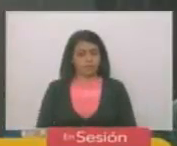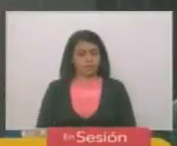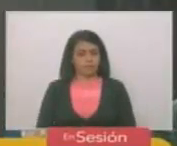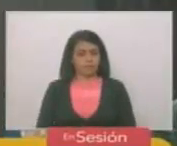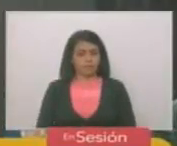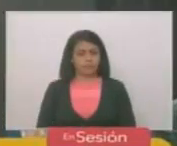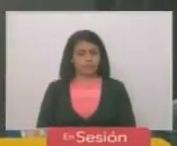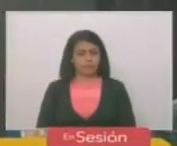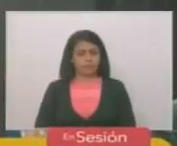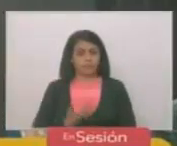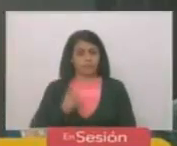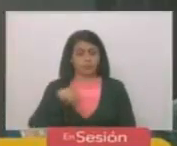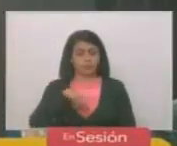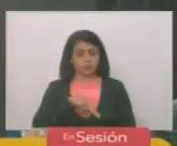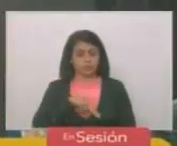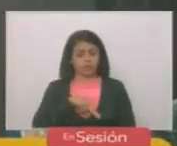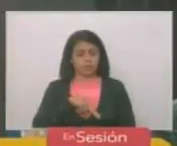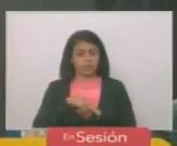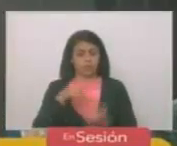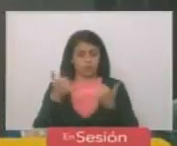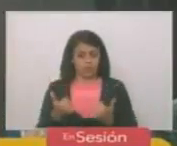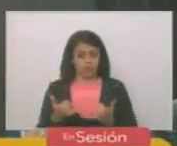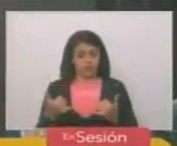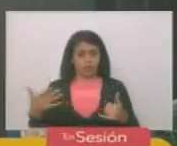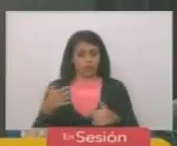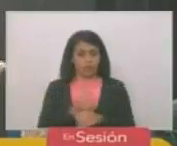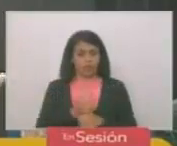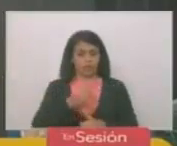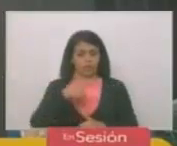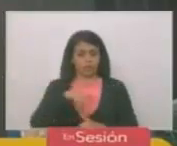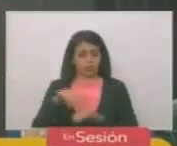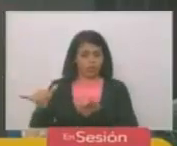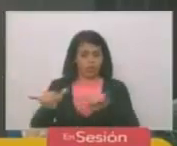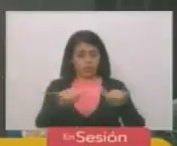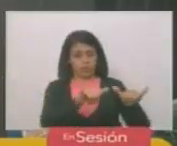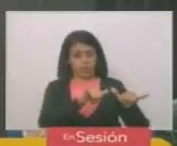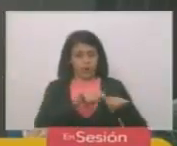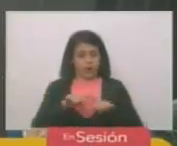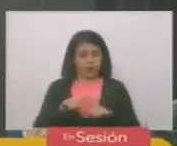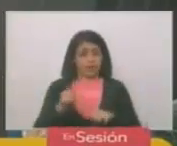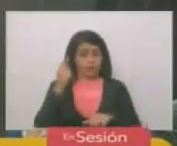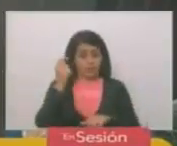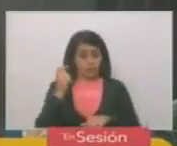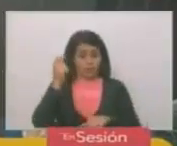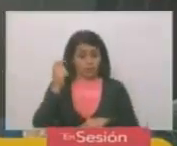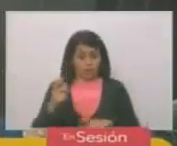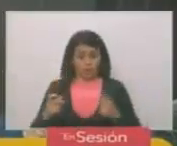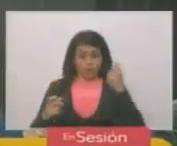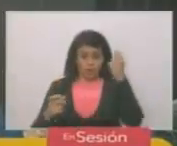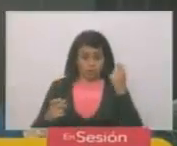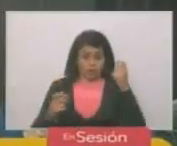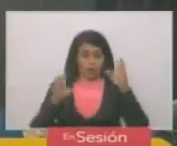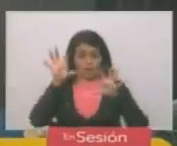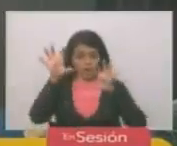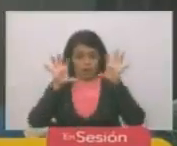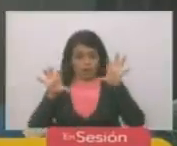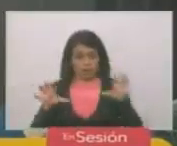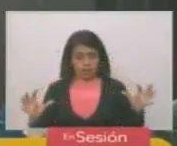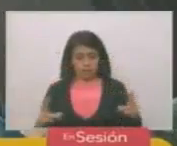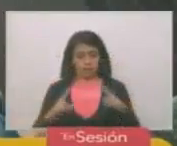En que nos encontremos con nuestros pares en esos países, en esos